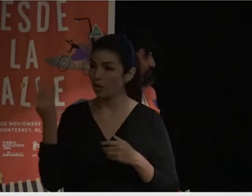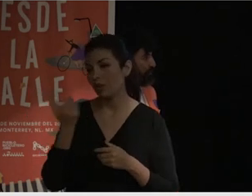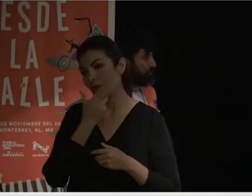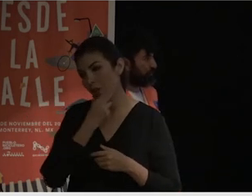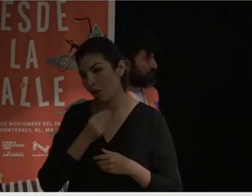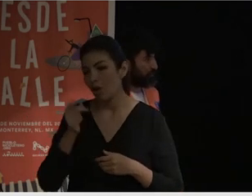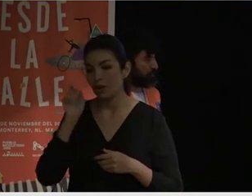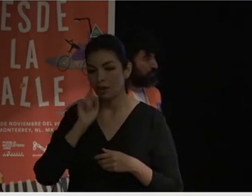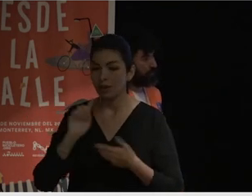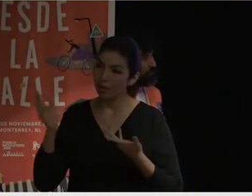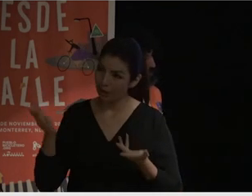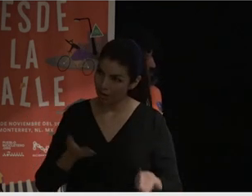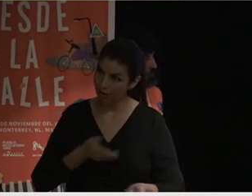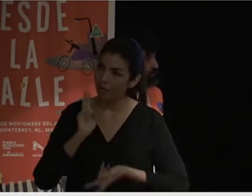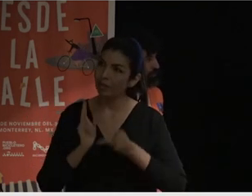muy complejo,